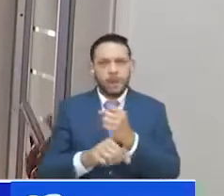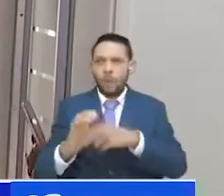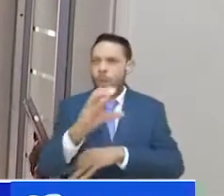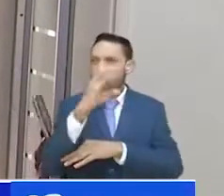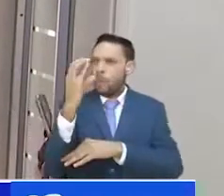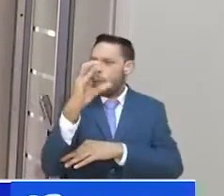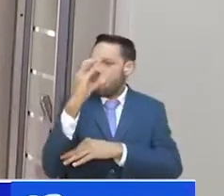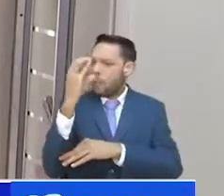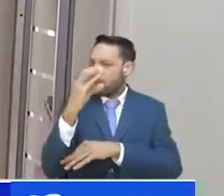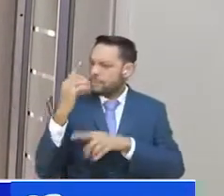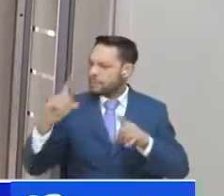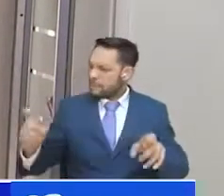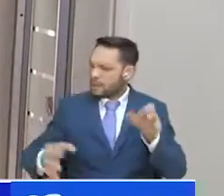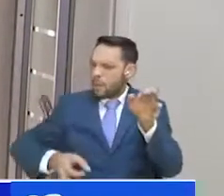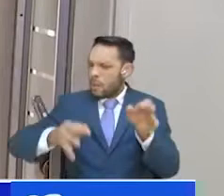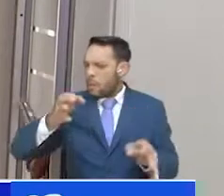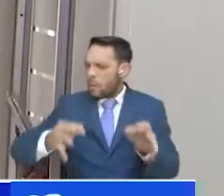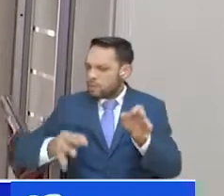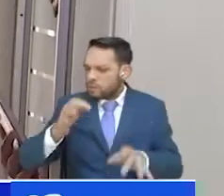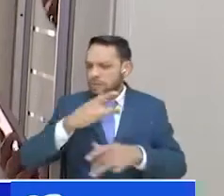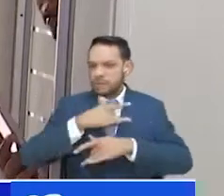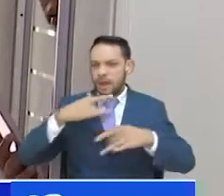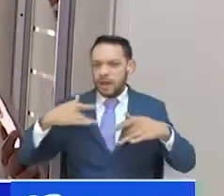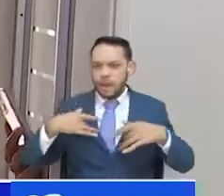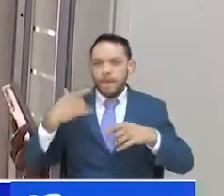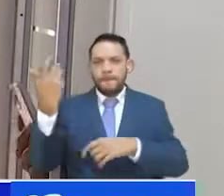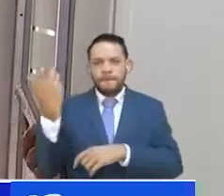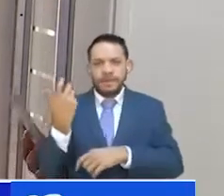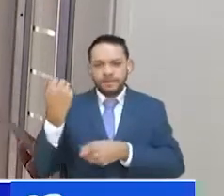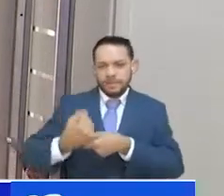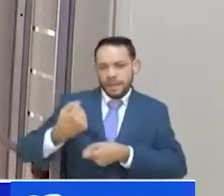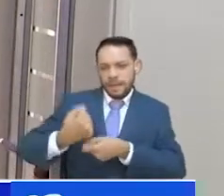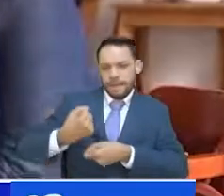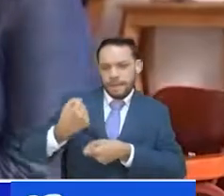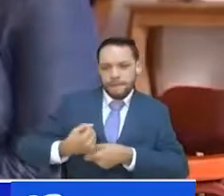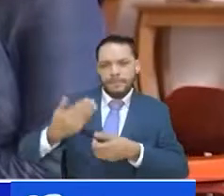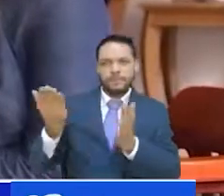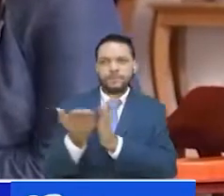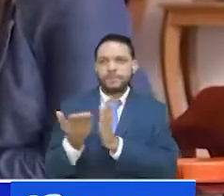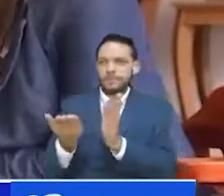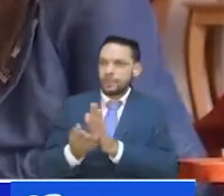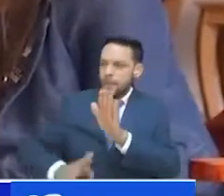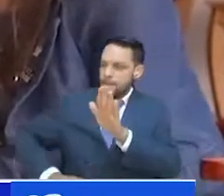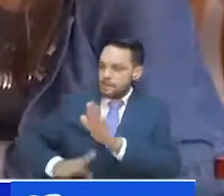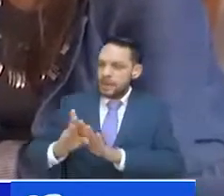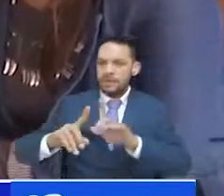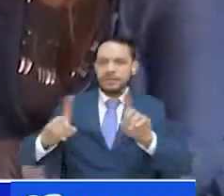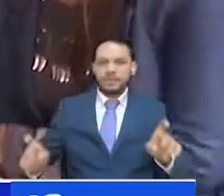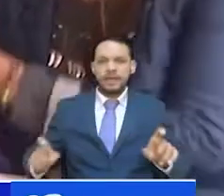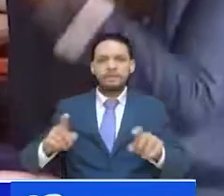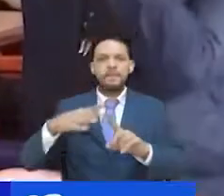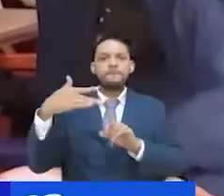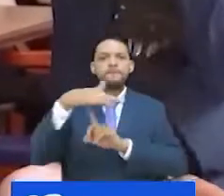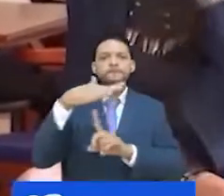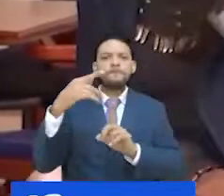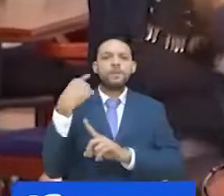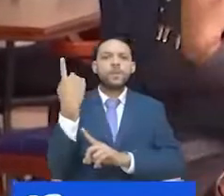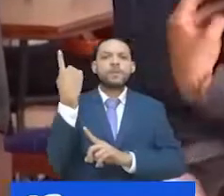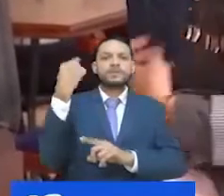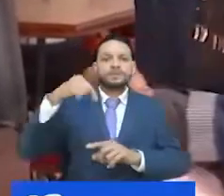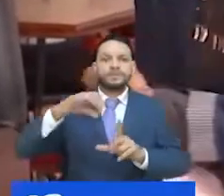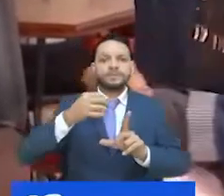la justicia, en la salud, en las pensiones, en el trabajo, en la educación. Panorama político, aquí en Telecafé